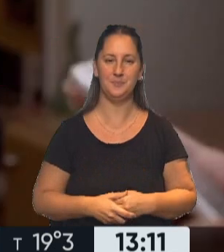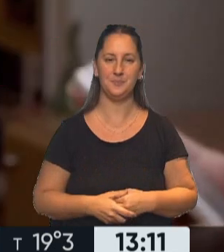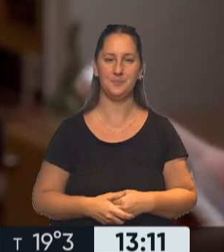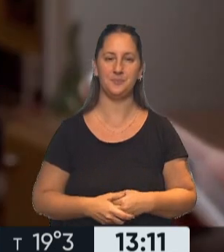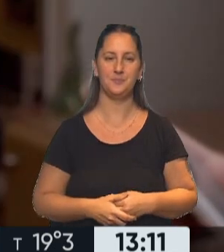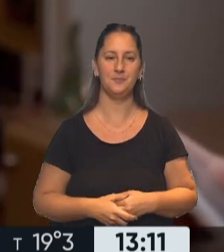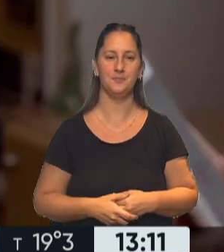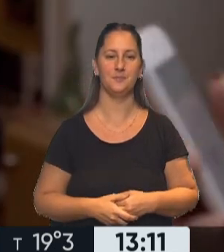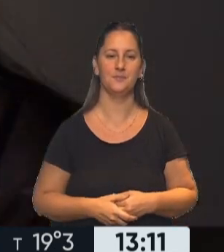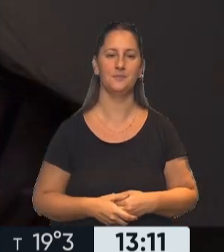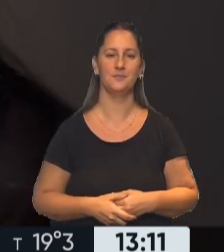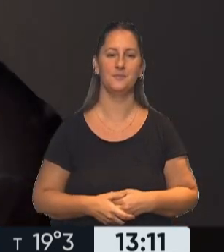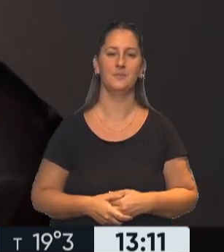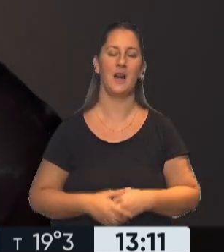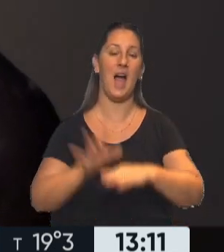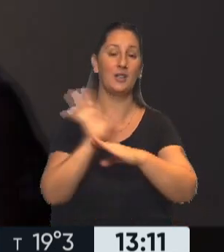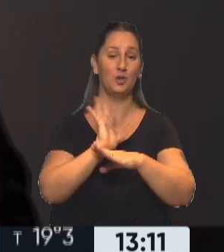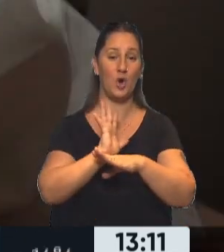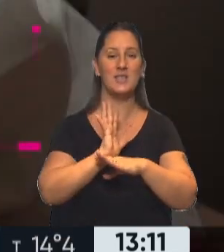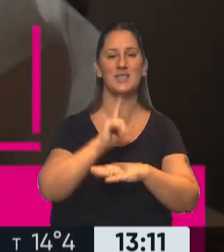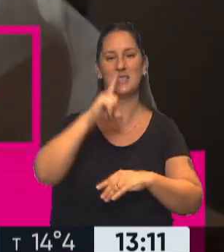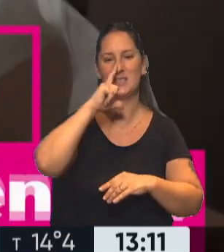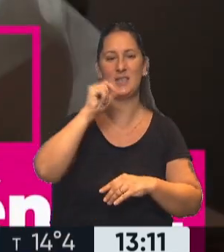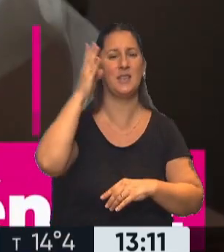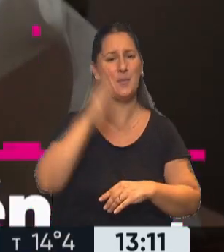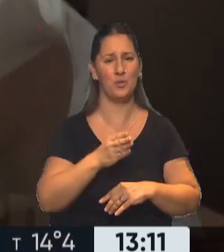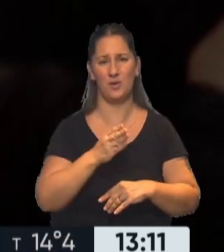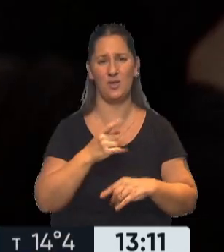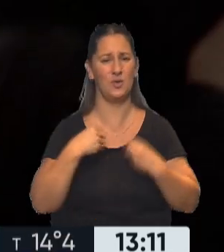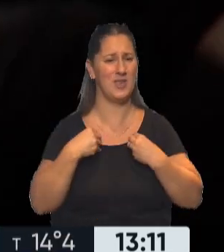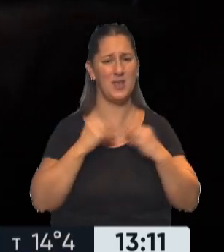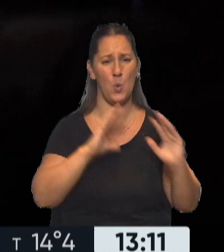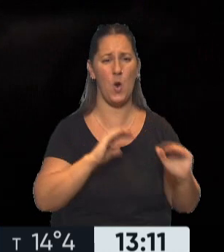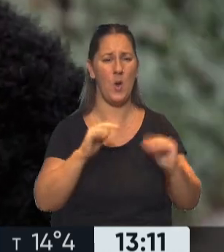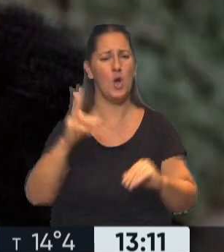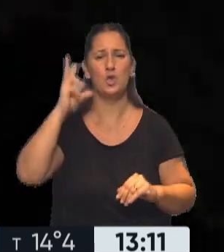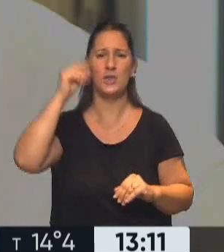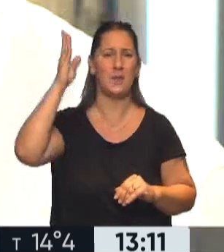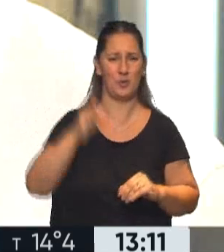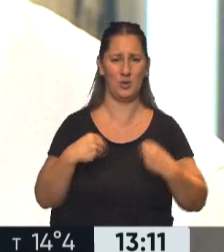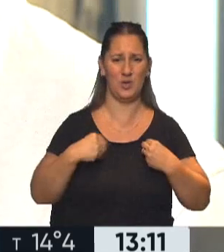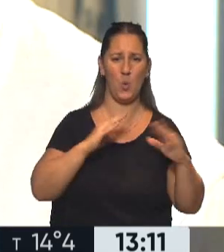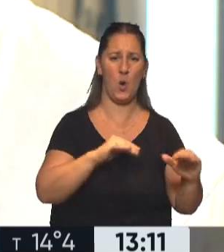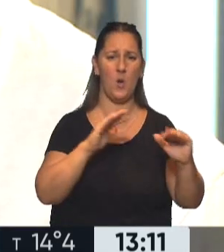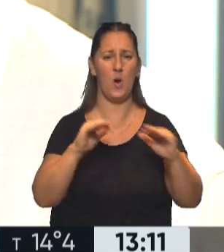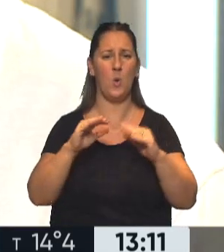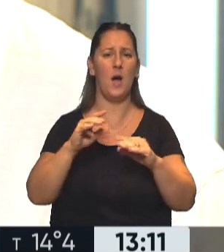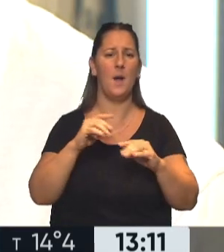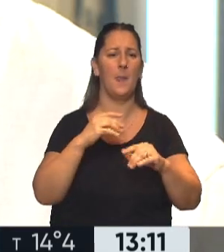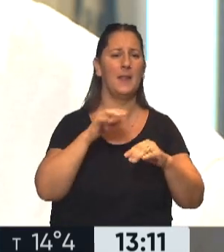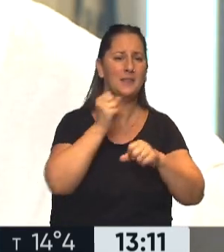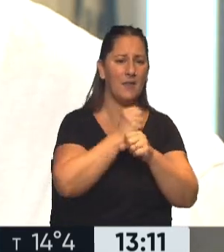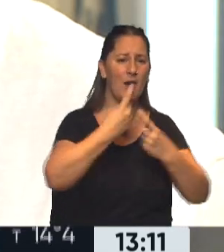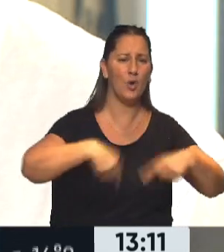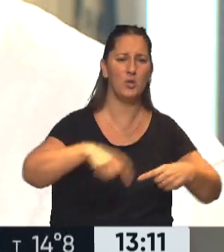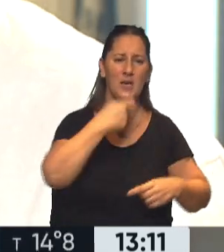Los actores de Chile, yo diría que el 70% pasan por lo mismo, tal vez más, 80%, trabajando en cosas que no te